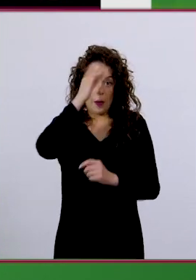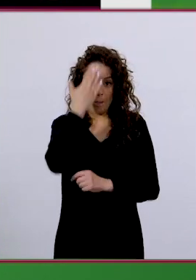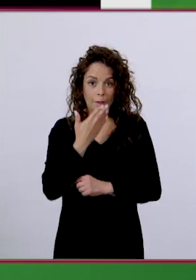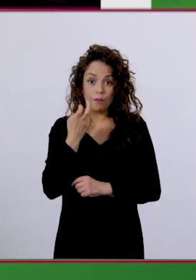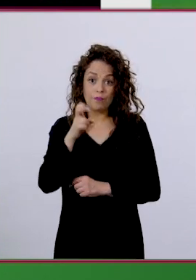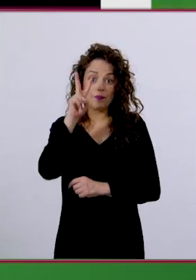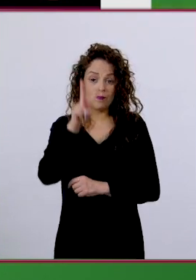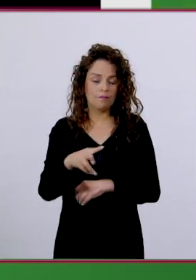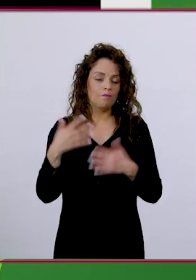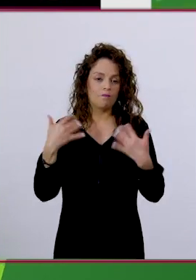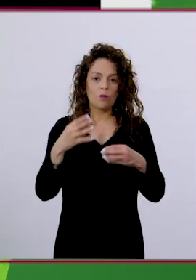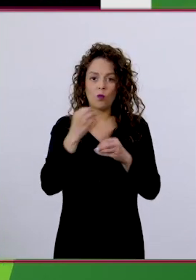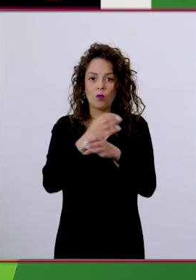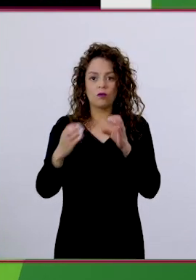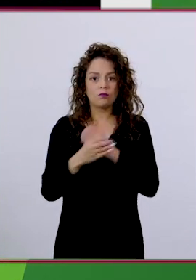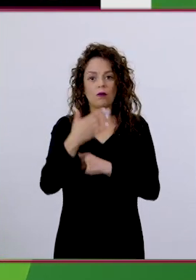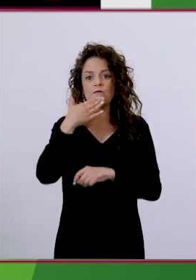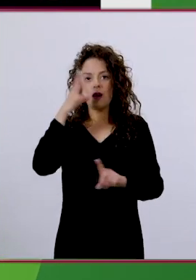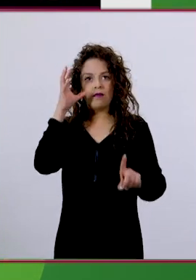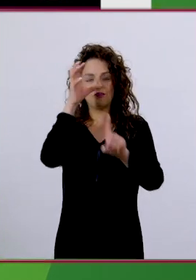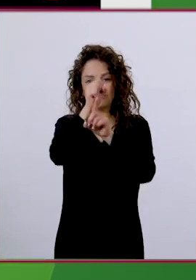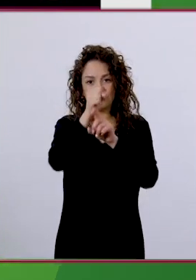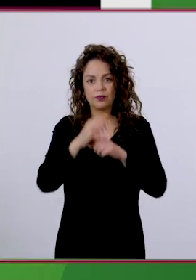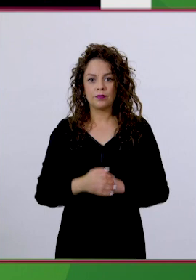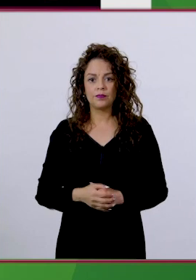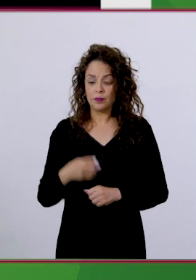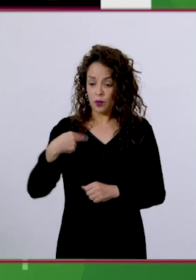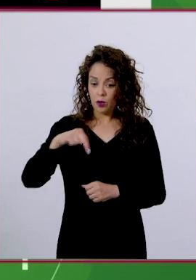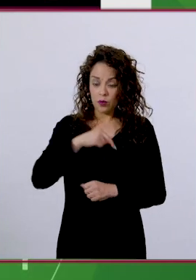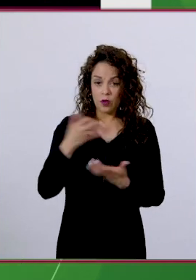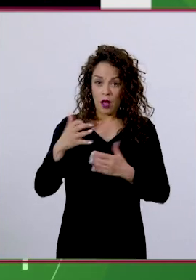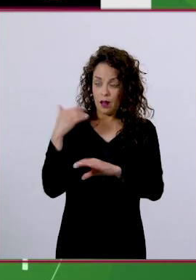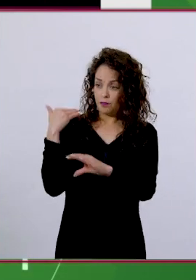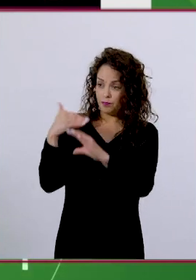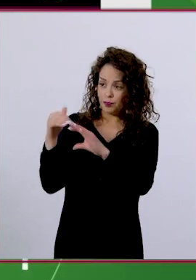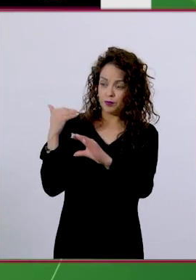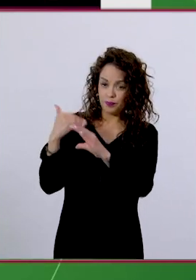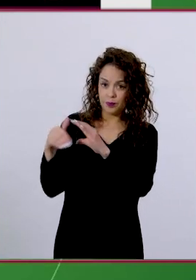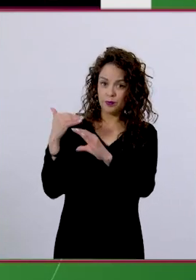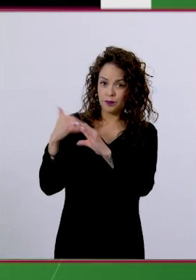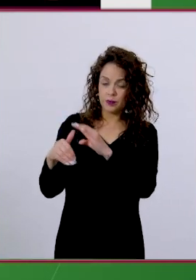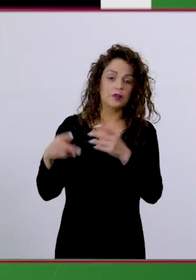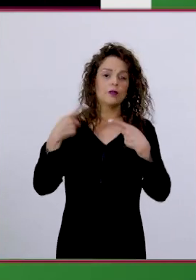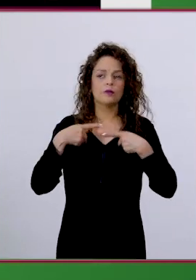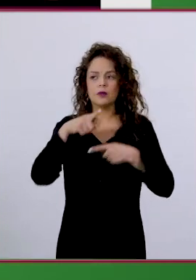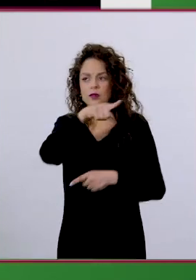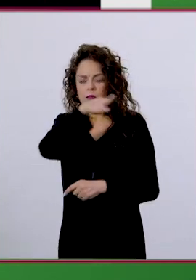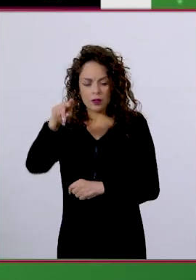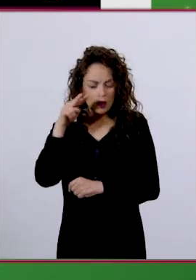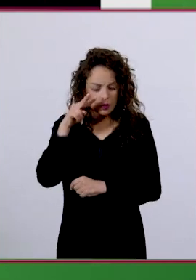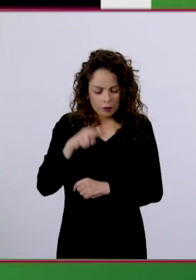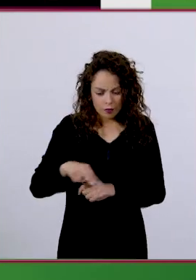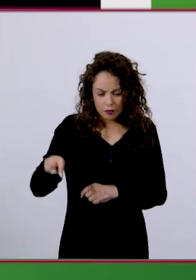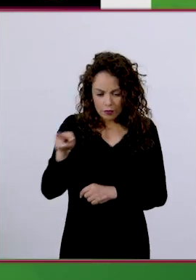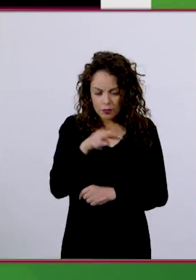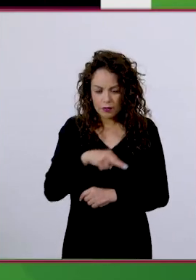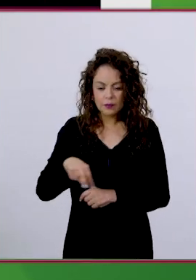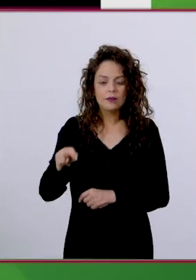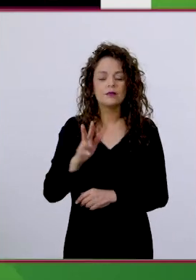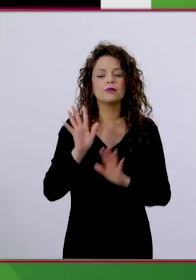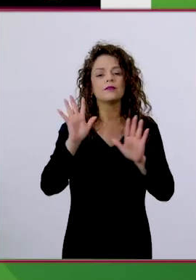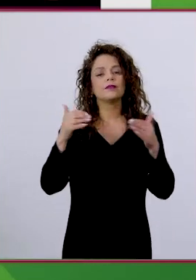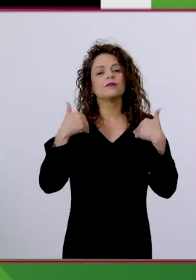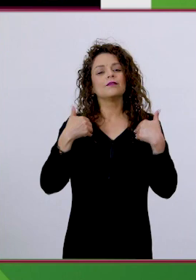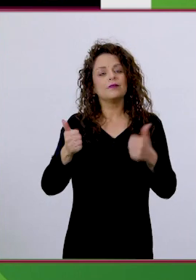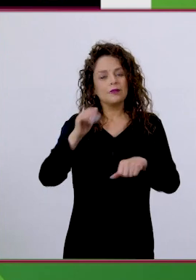muchísimas cosas, ¿no? Entonces nosotros las enviábamos y las personas ya viéndolas podían tener una idea mucho más clara